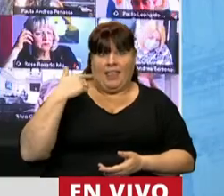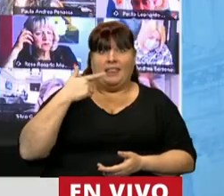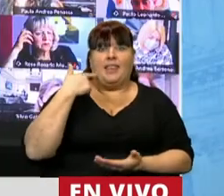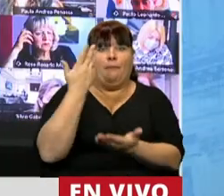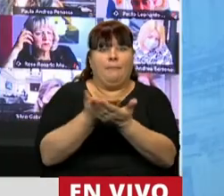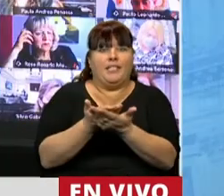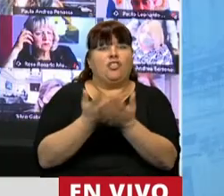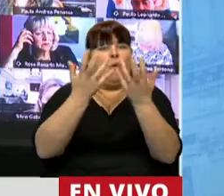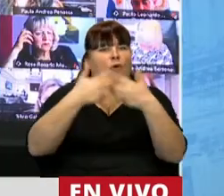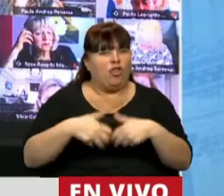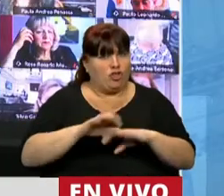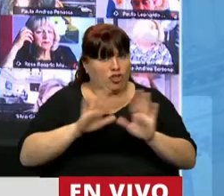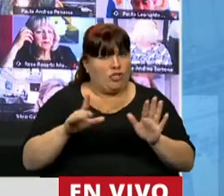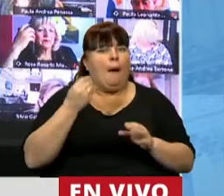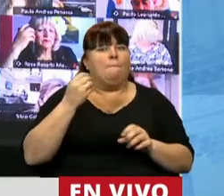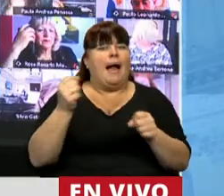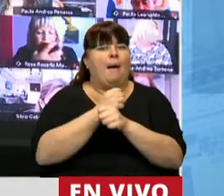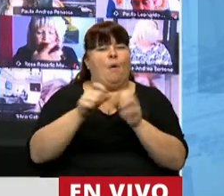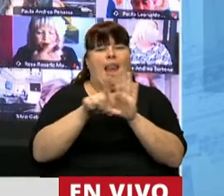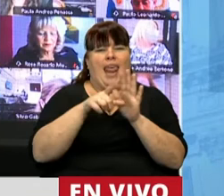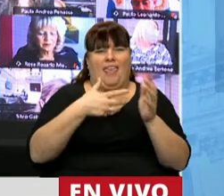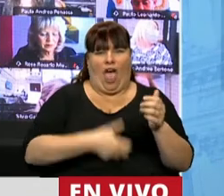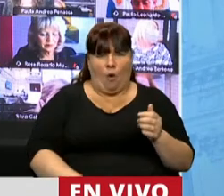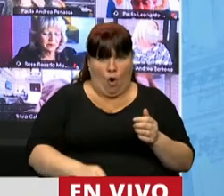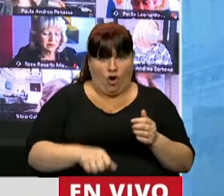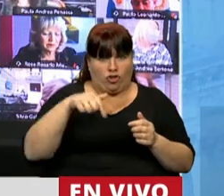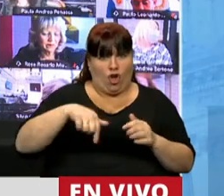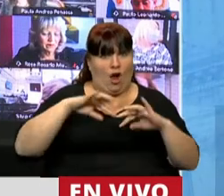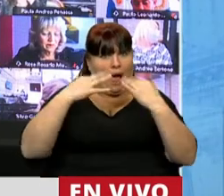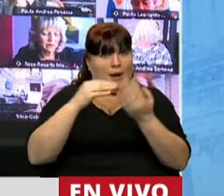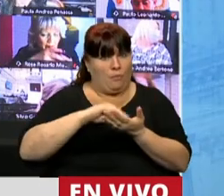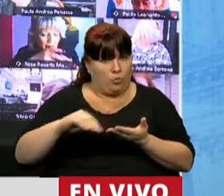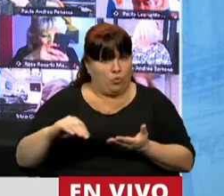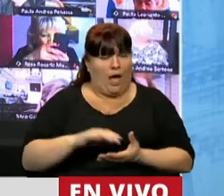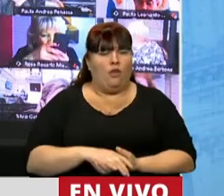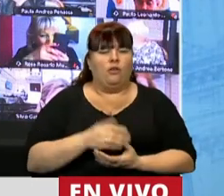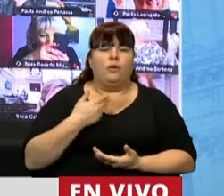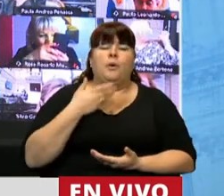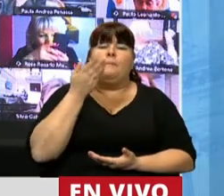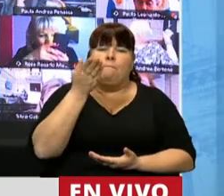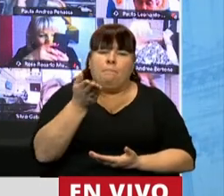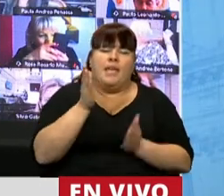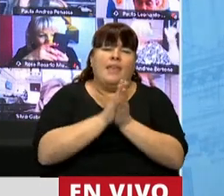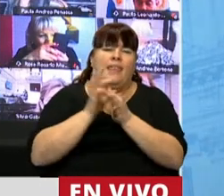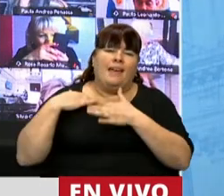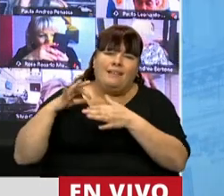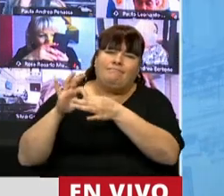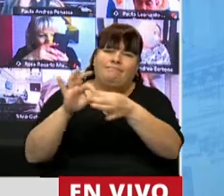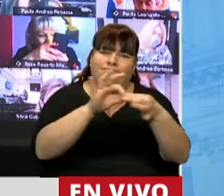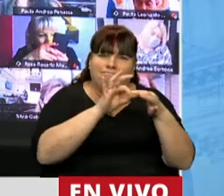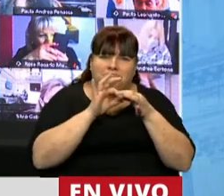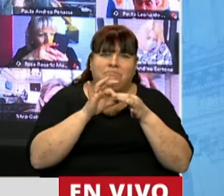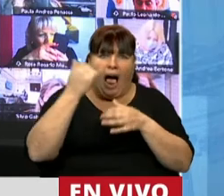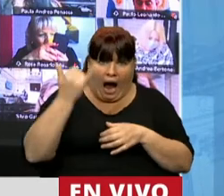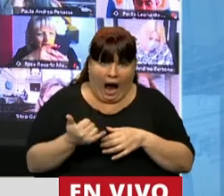presente el proyecto de legalización del aborto en esta cámara quiero apelar a que esta unidad que